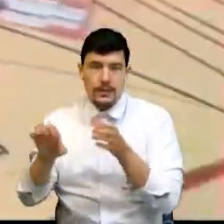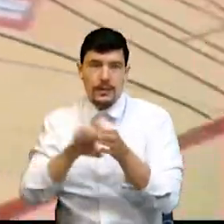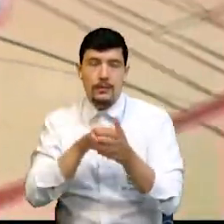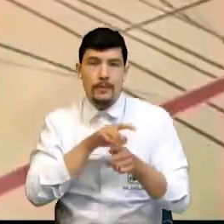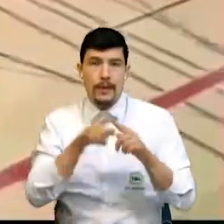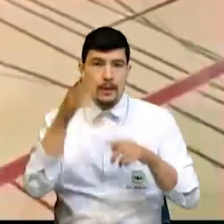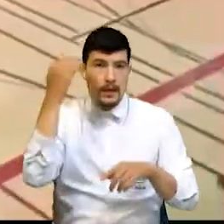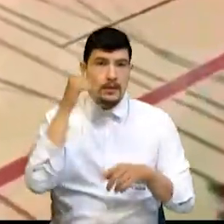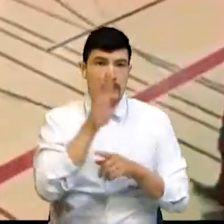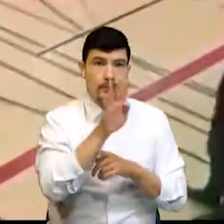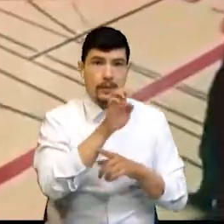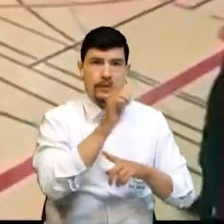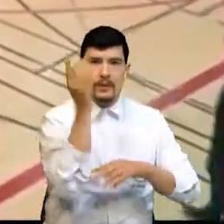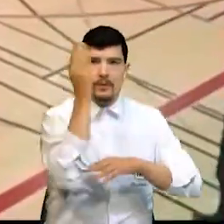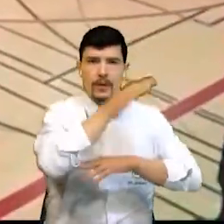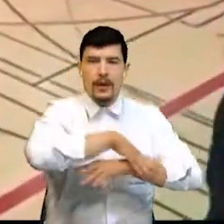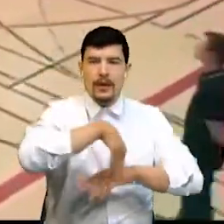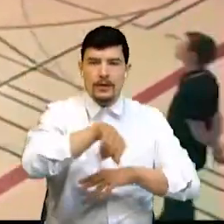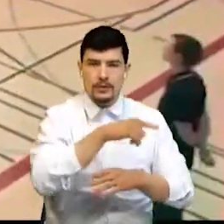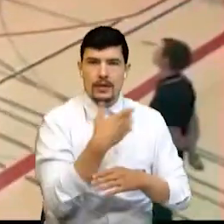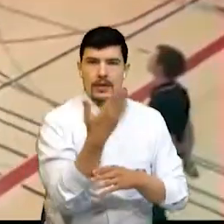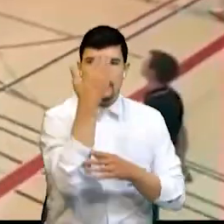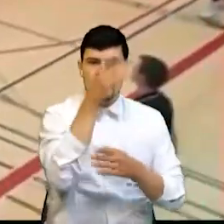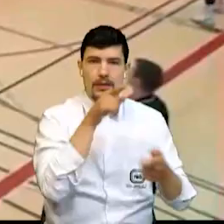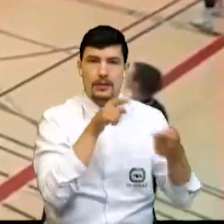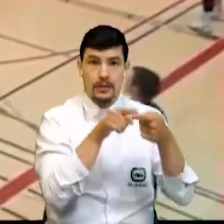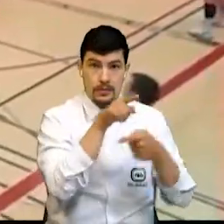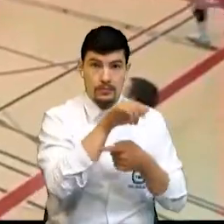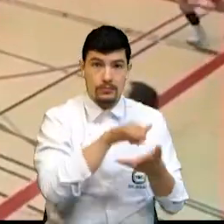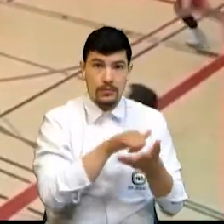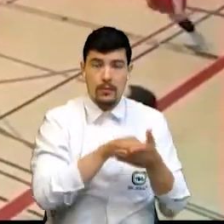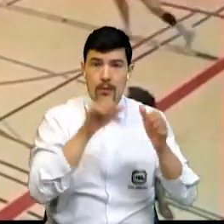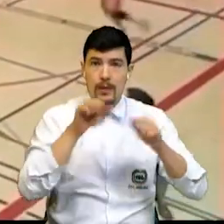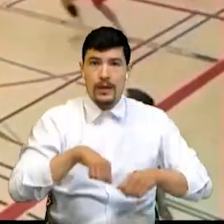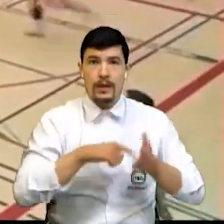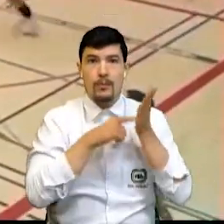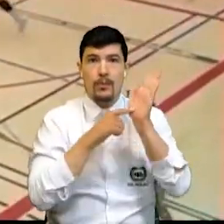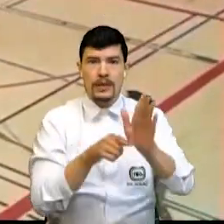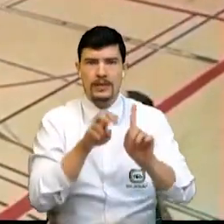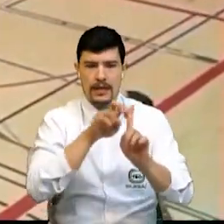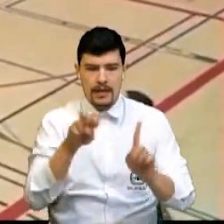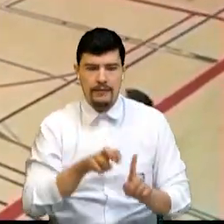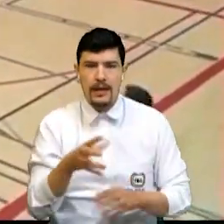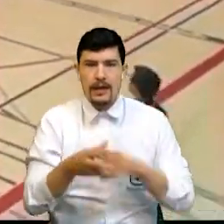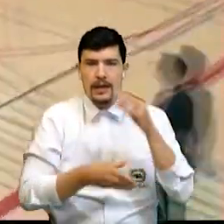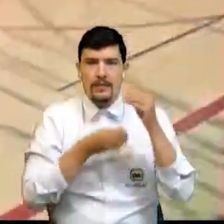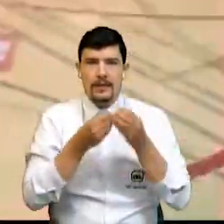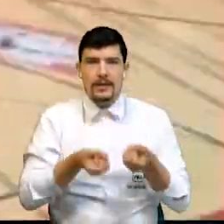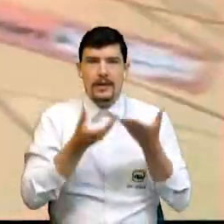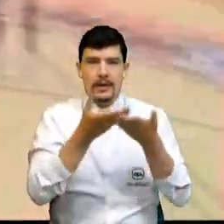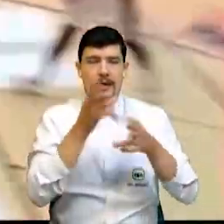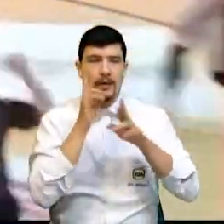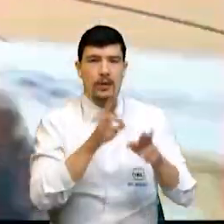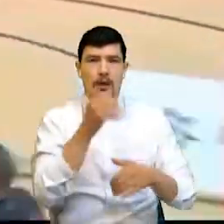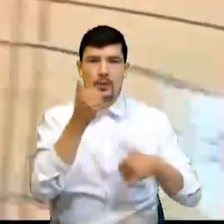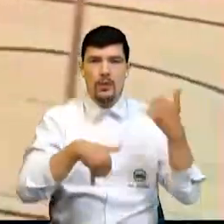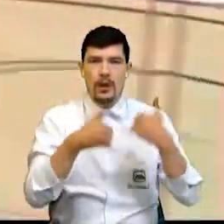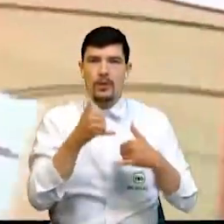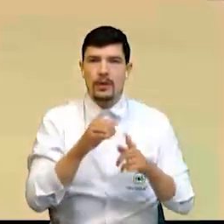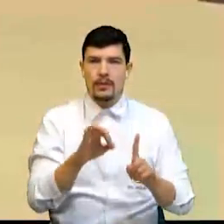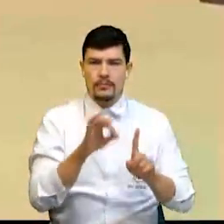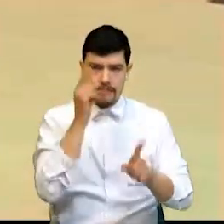llegada han pasado nueve jornadas que le han servido al armador de la selección colombia para mostrar su nivel incluso para recibir la mención del jugador ideal de la liga